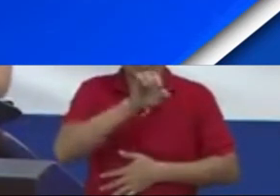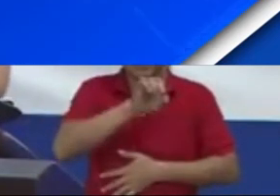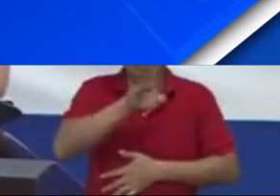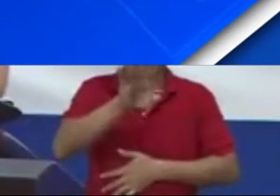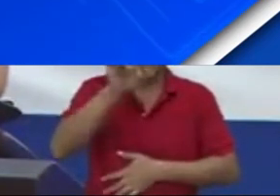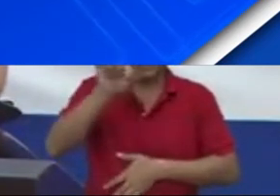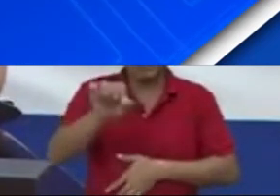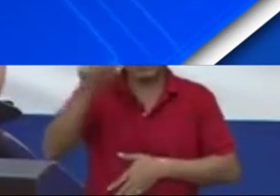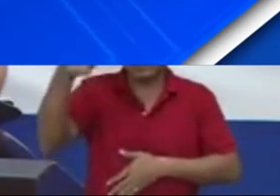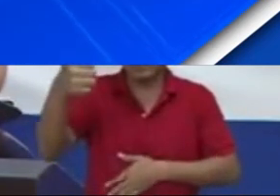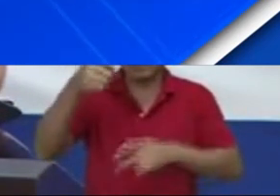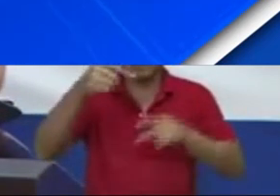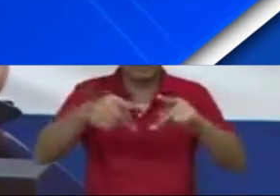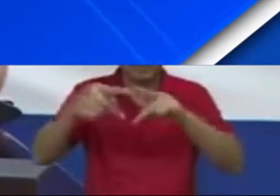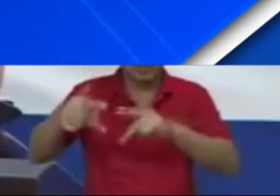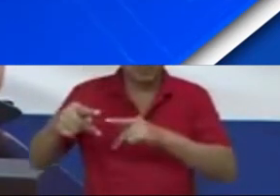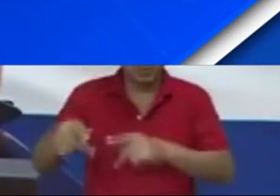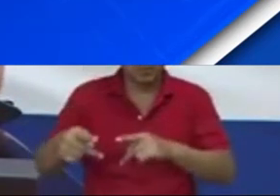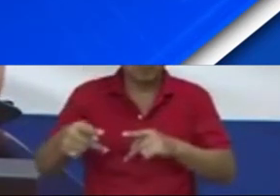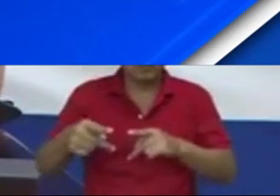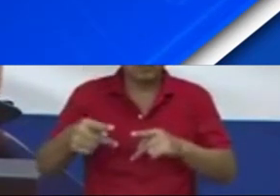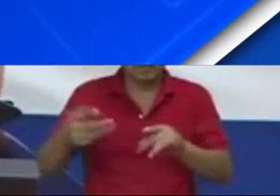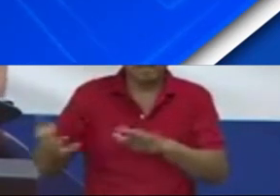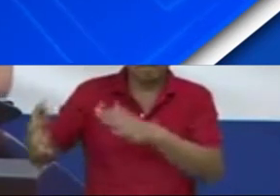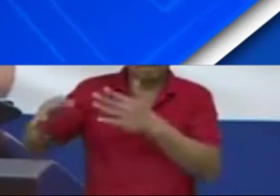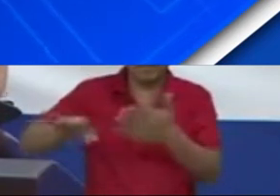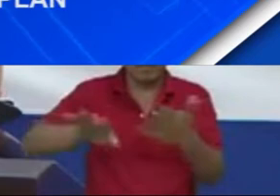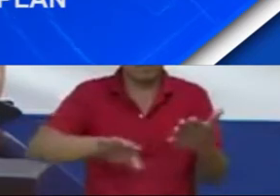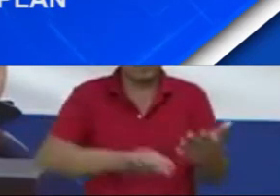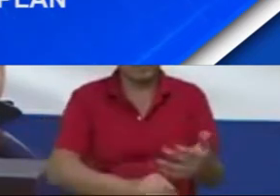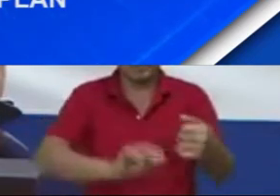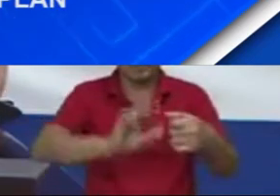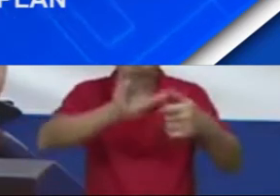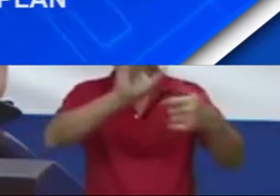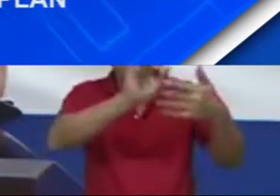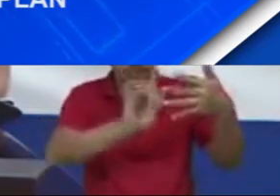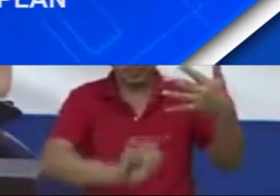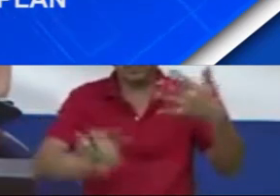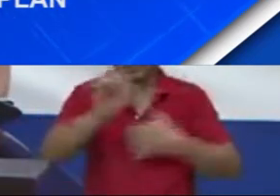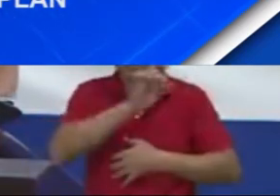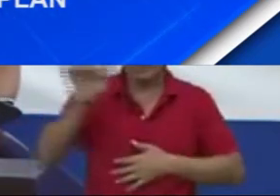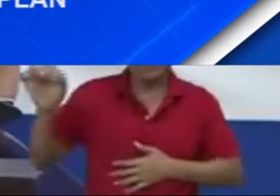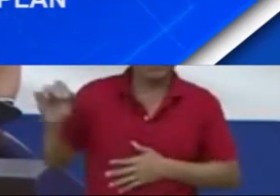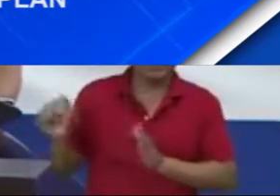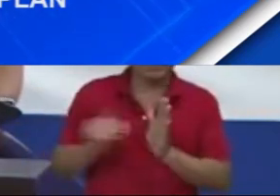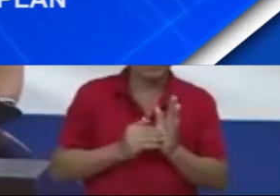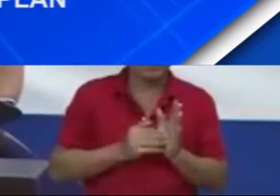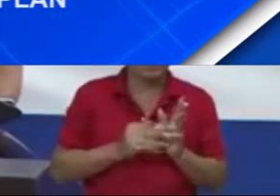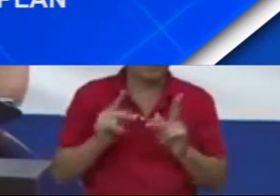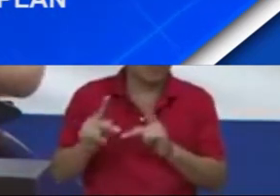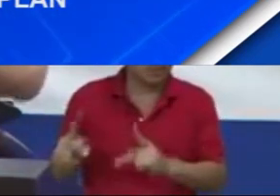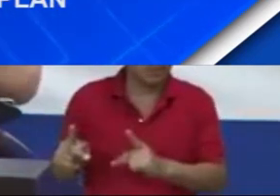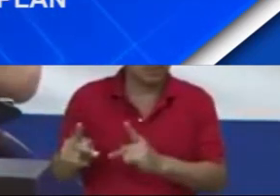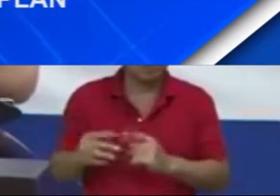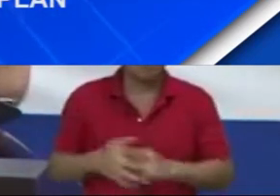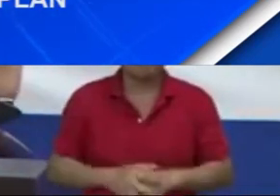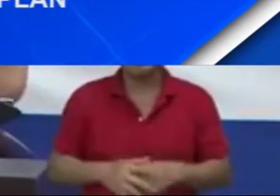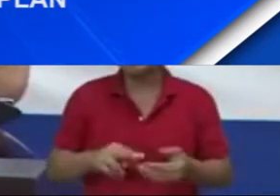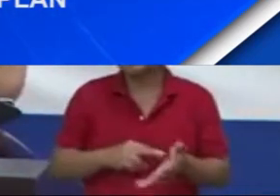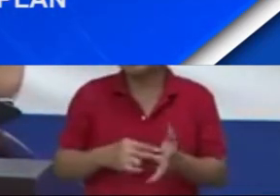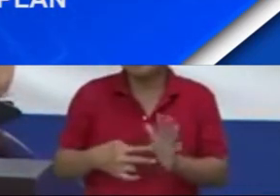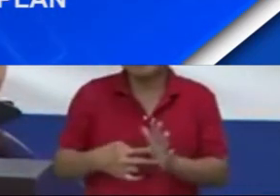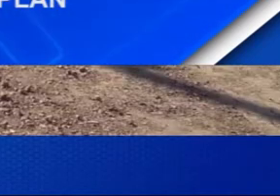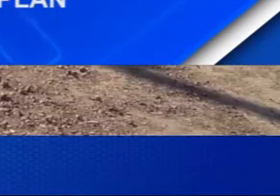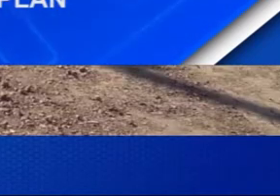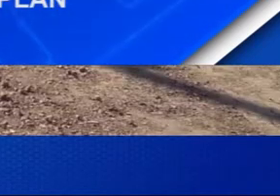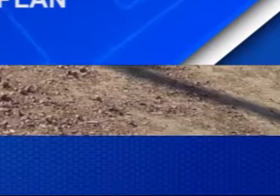14.6 personas fallecidas en accidentes de tránsito por cada 100.000 habitantes. ¿Qué significa